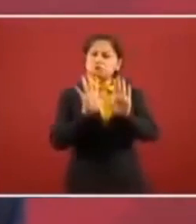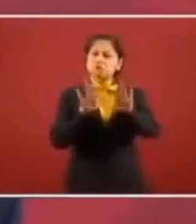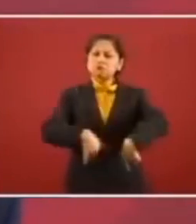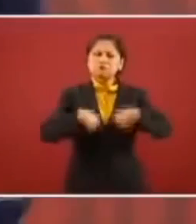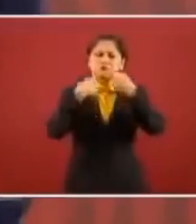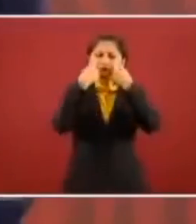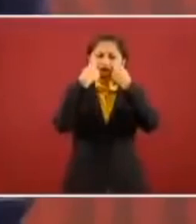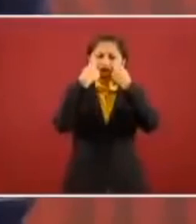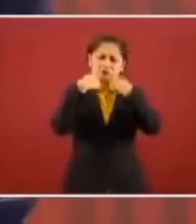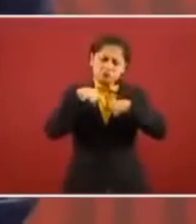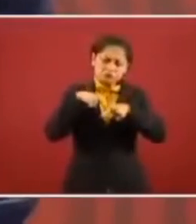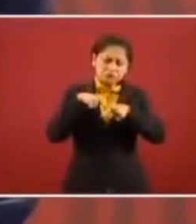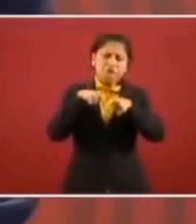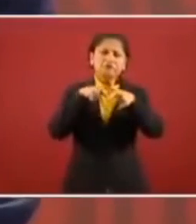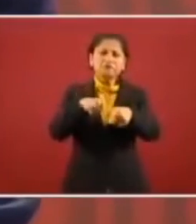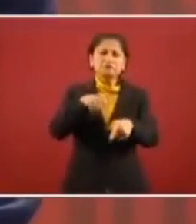afianzar